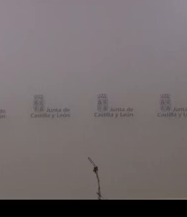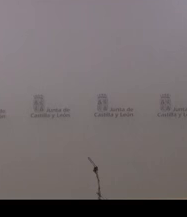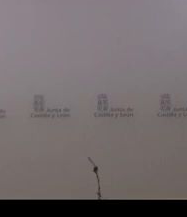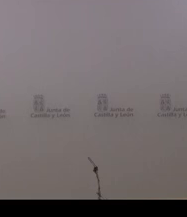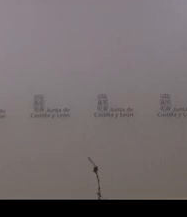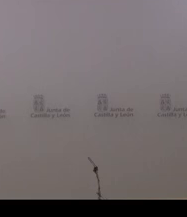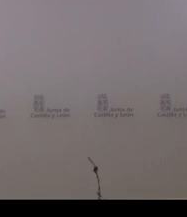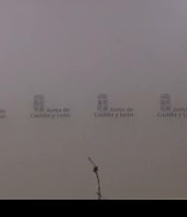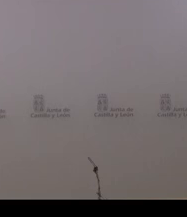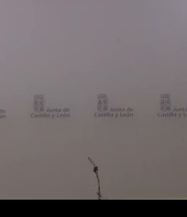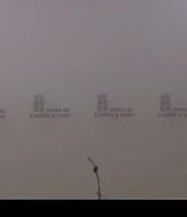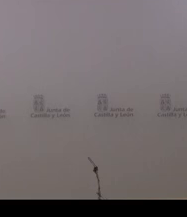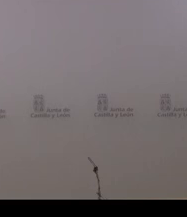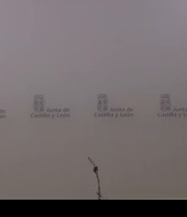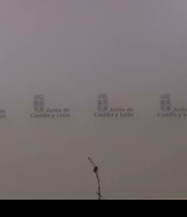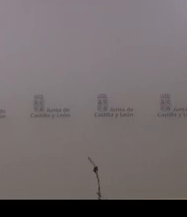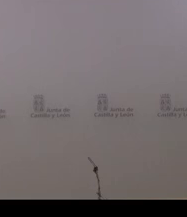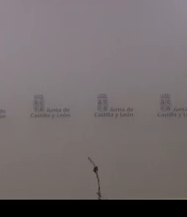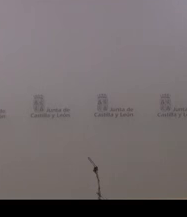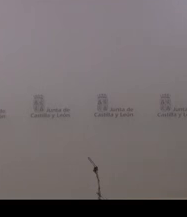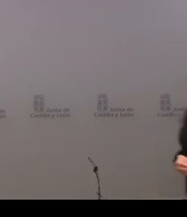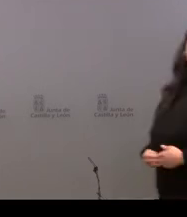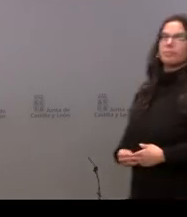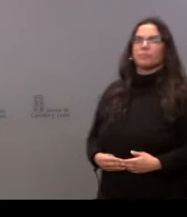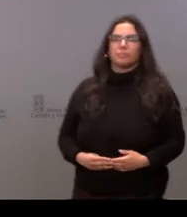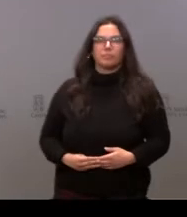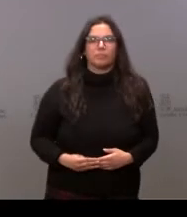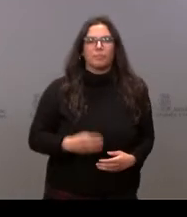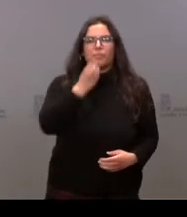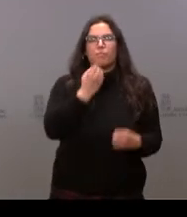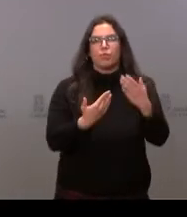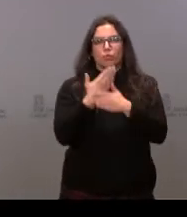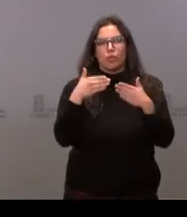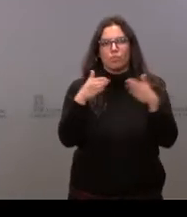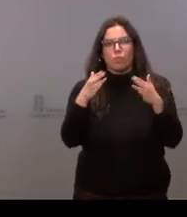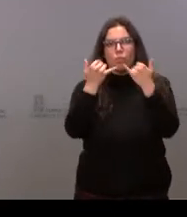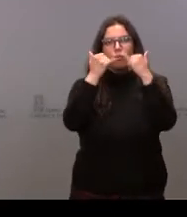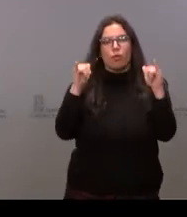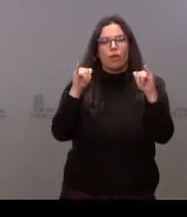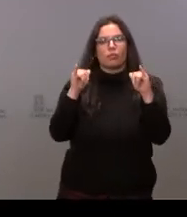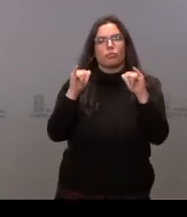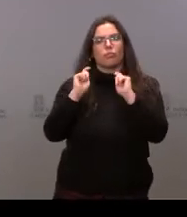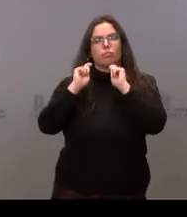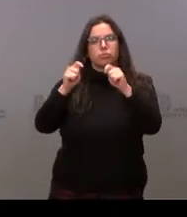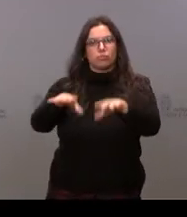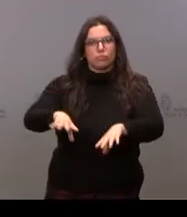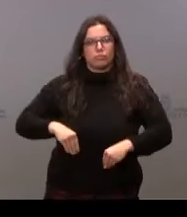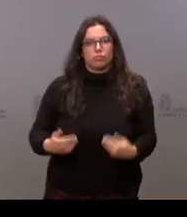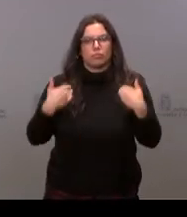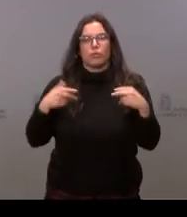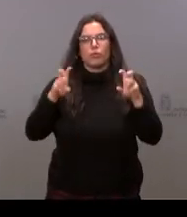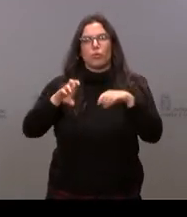buenos días damos comienzo al acto de toma de posesión del nuevo consejero de sanidad dando lectura al acuerdo de